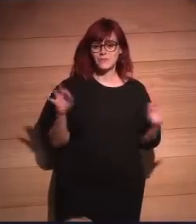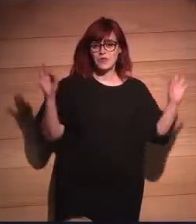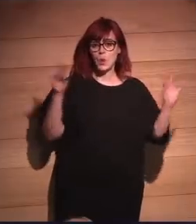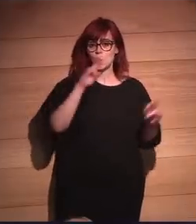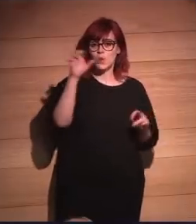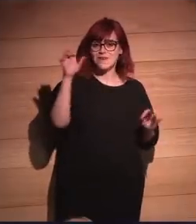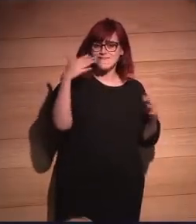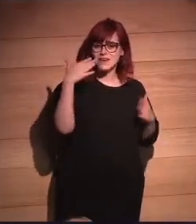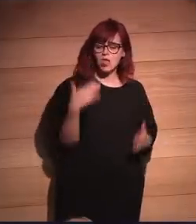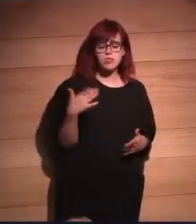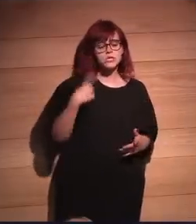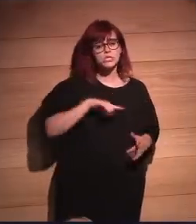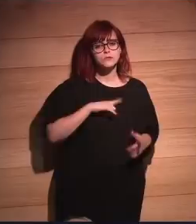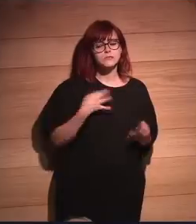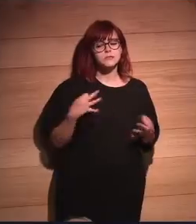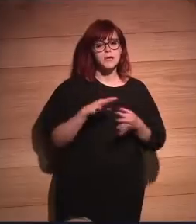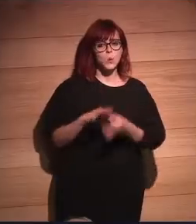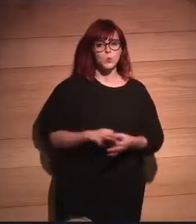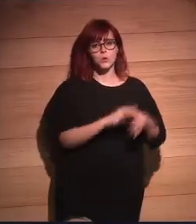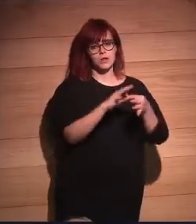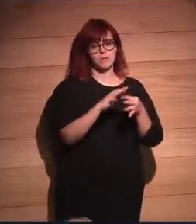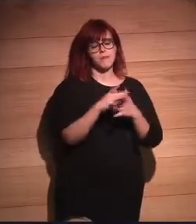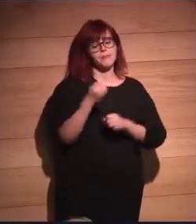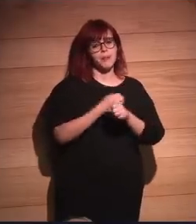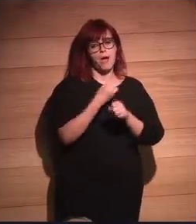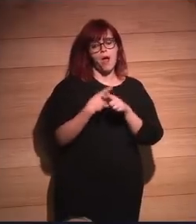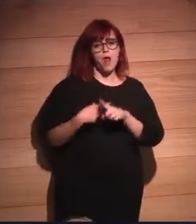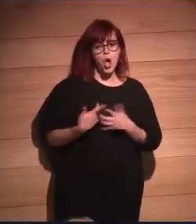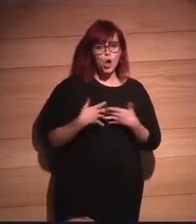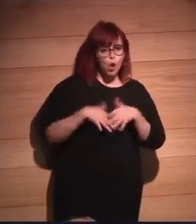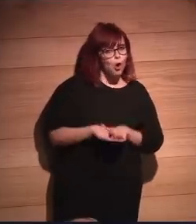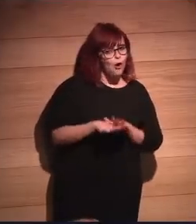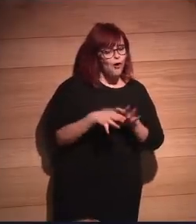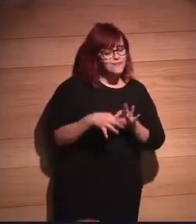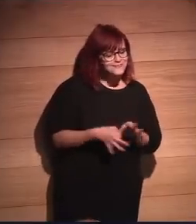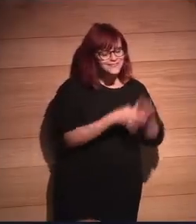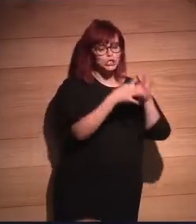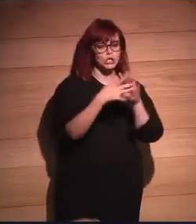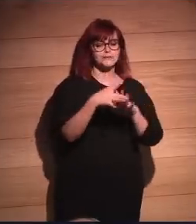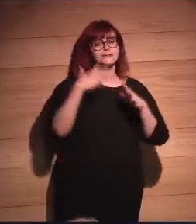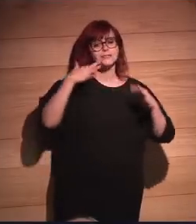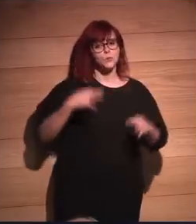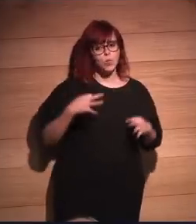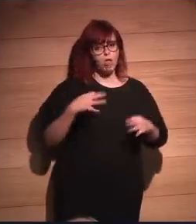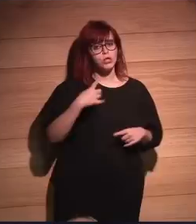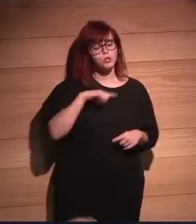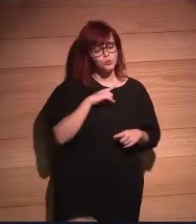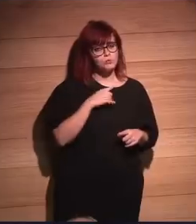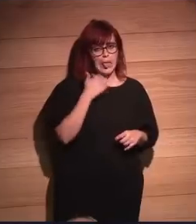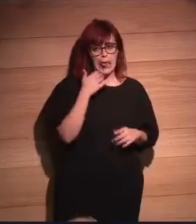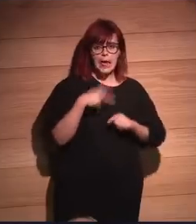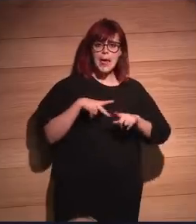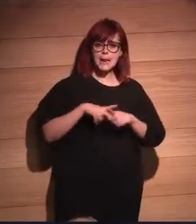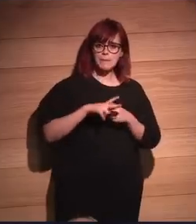que es la Unión Europea, tenemos que trabajar en la cohesión, en seguridad. Y tenemos un instrumento